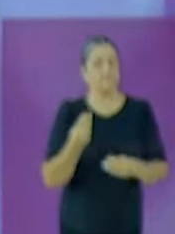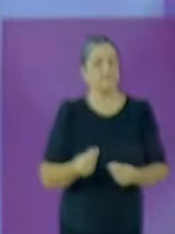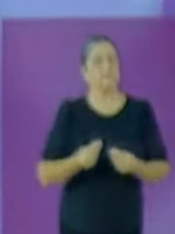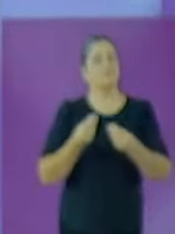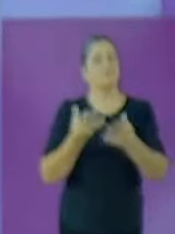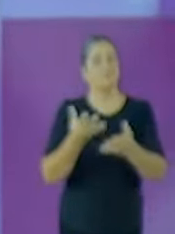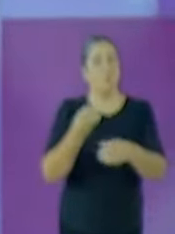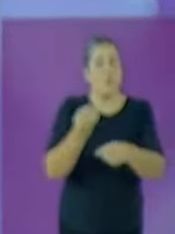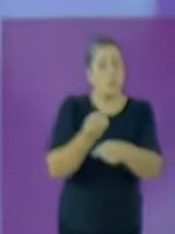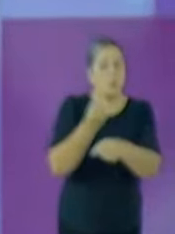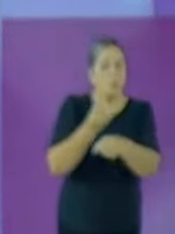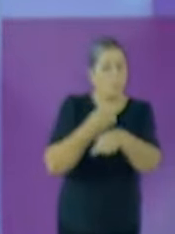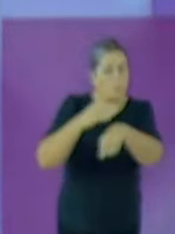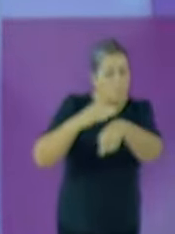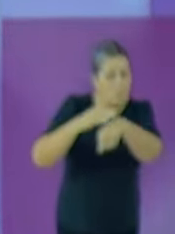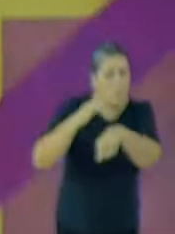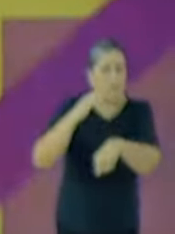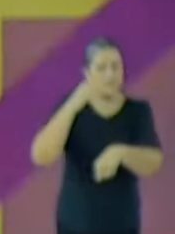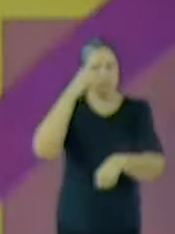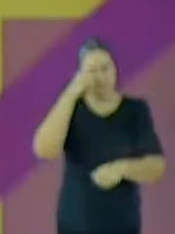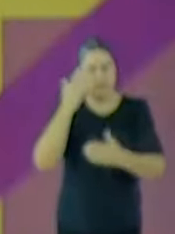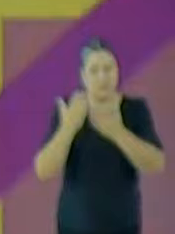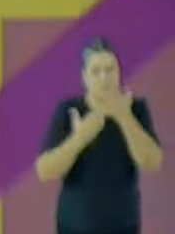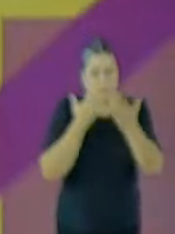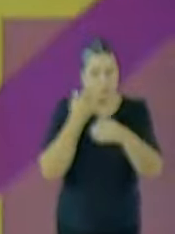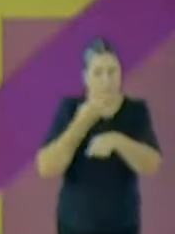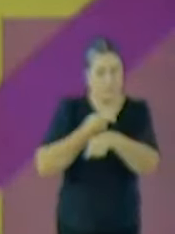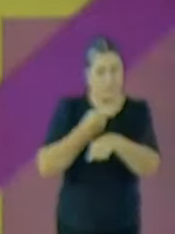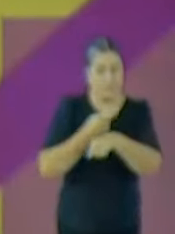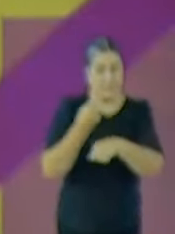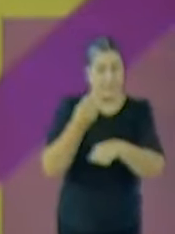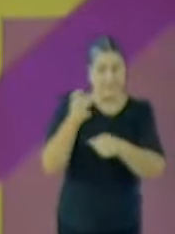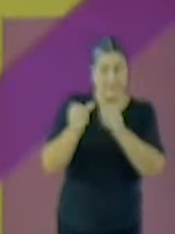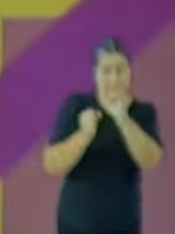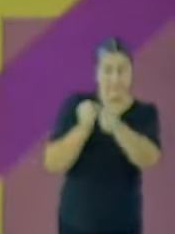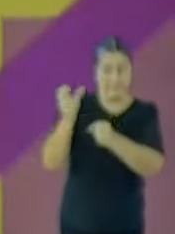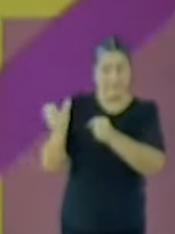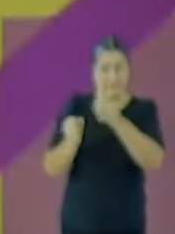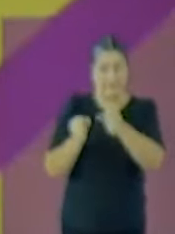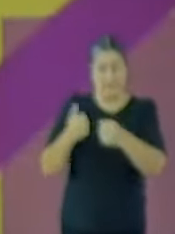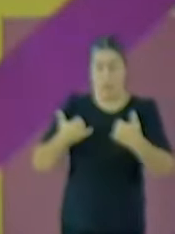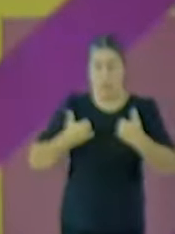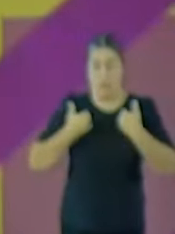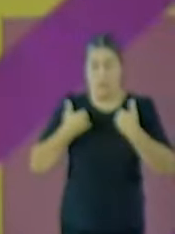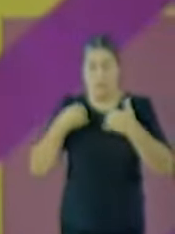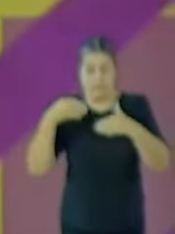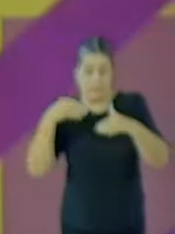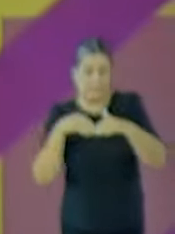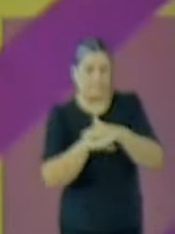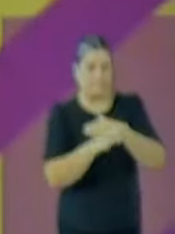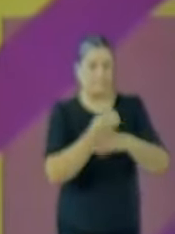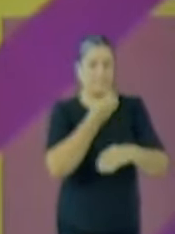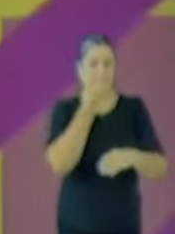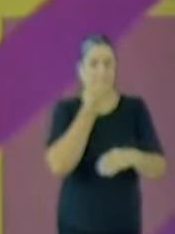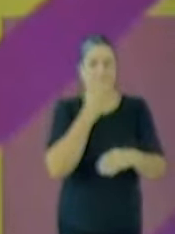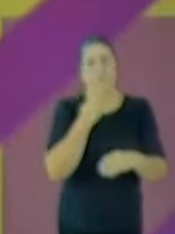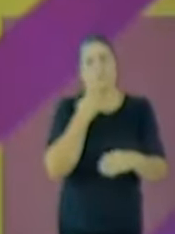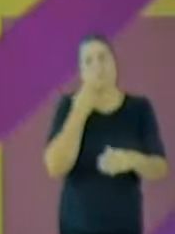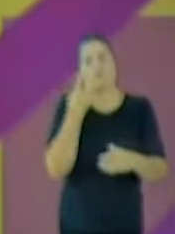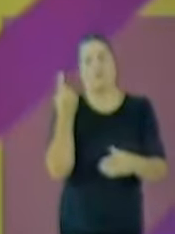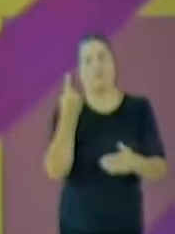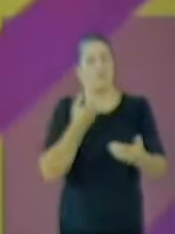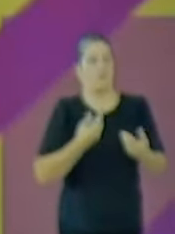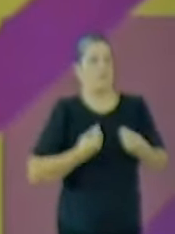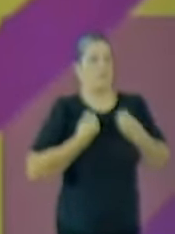derecho y hoy se llevan tanto a la Constitución como a todos los hogares, versus el México que ve Xochitl Gálvez, que no solo es